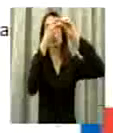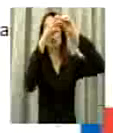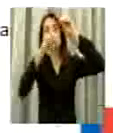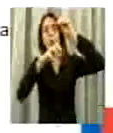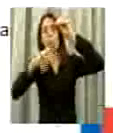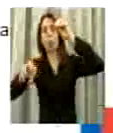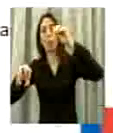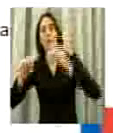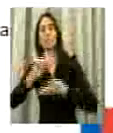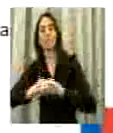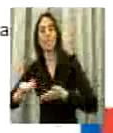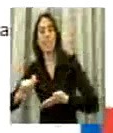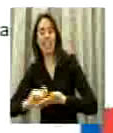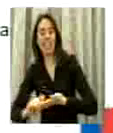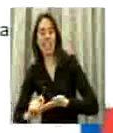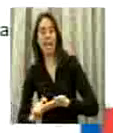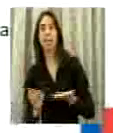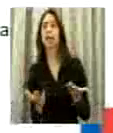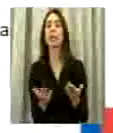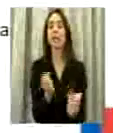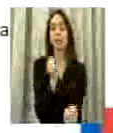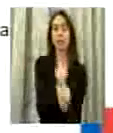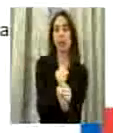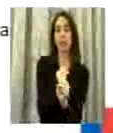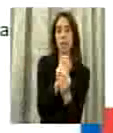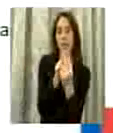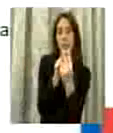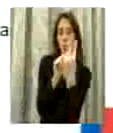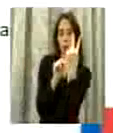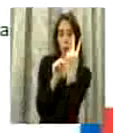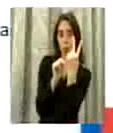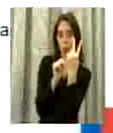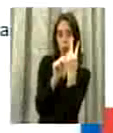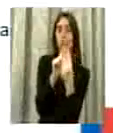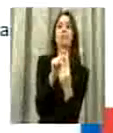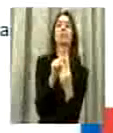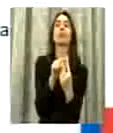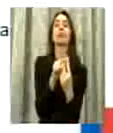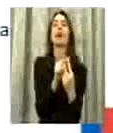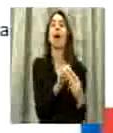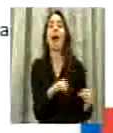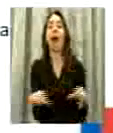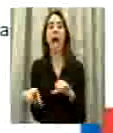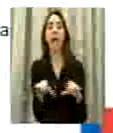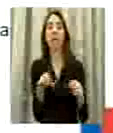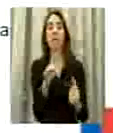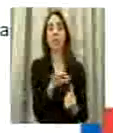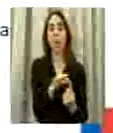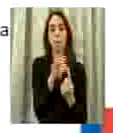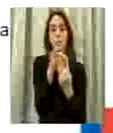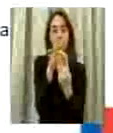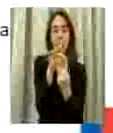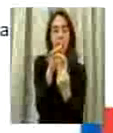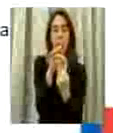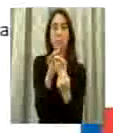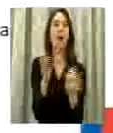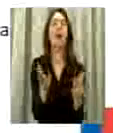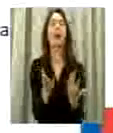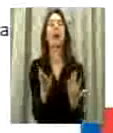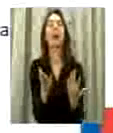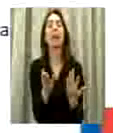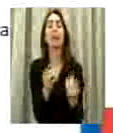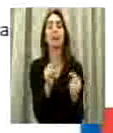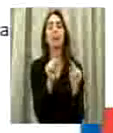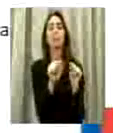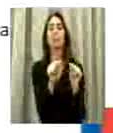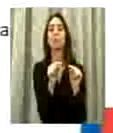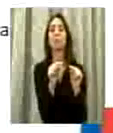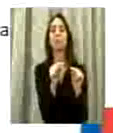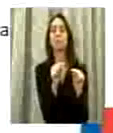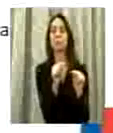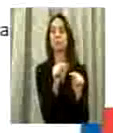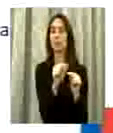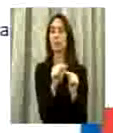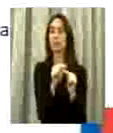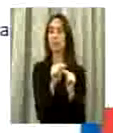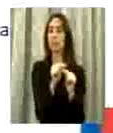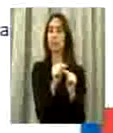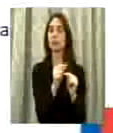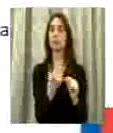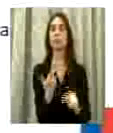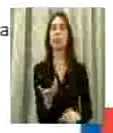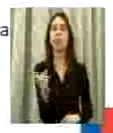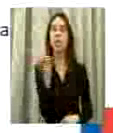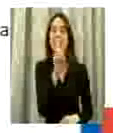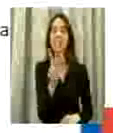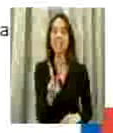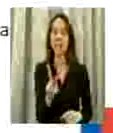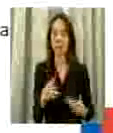en qué indicadores? Trabajamos dos tipos de indicadores. Indicadores de actividad principal, que corresponden a aquellos son los